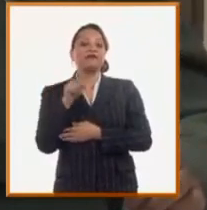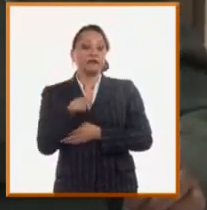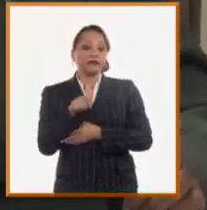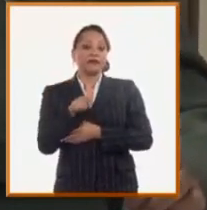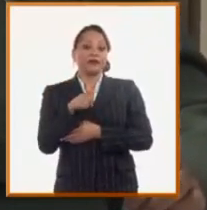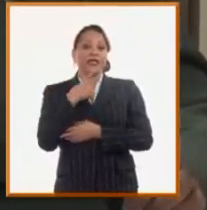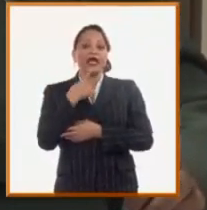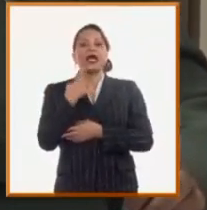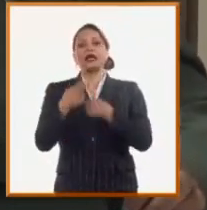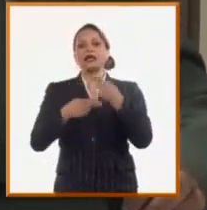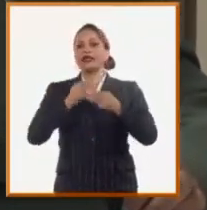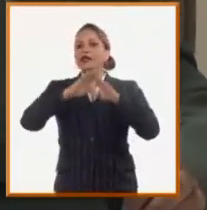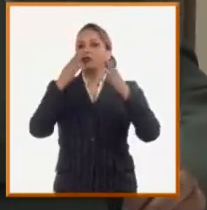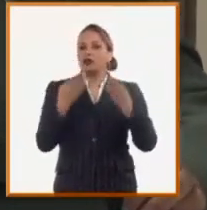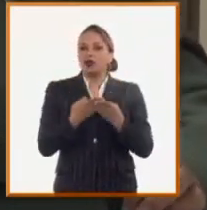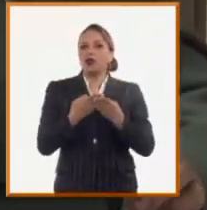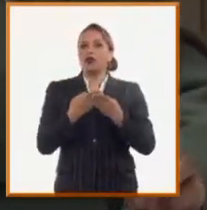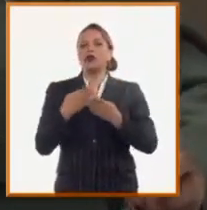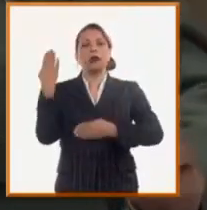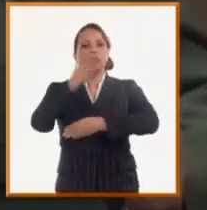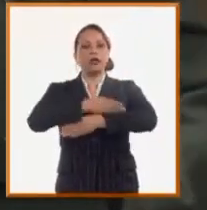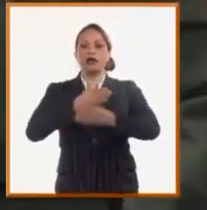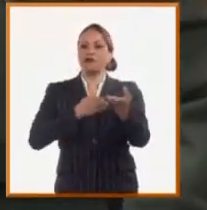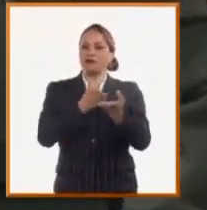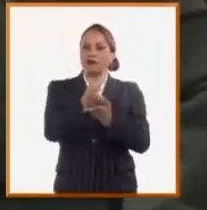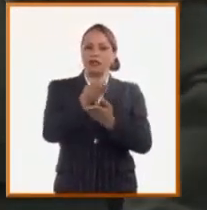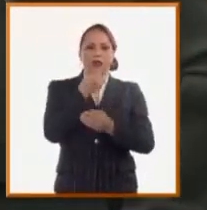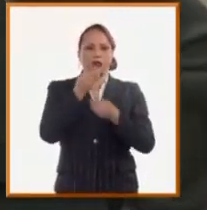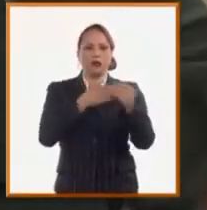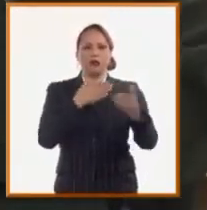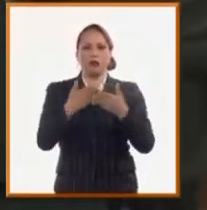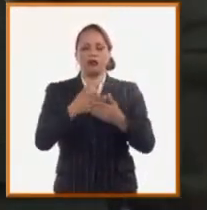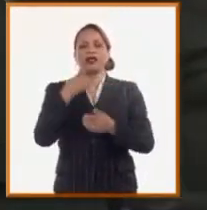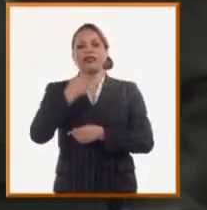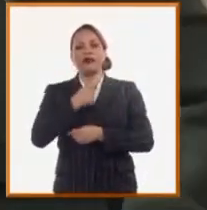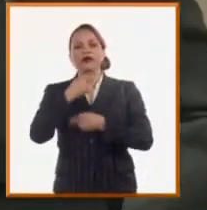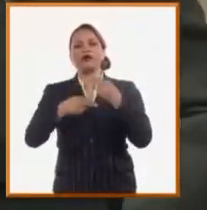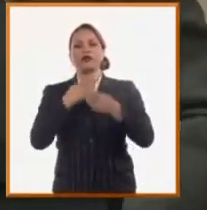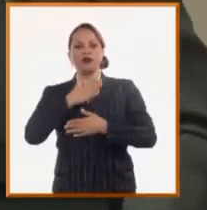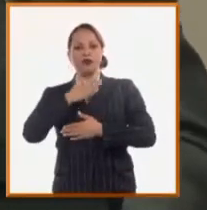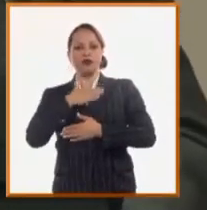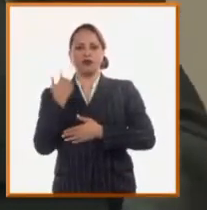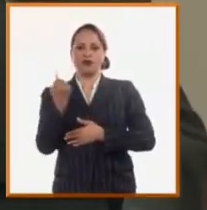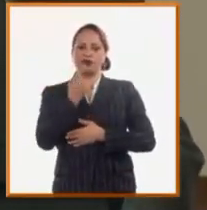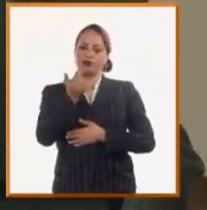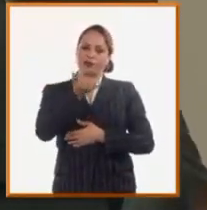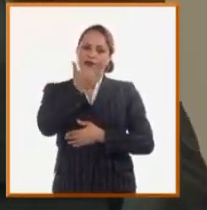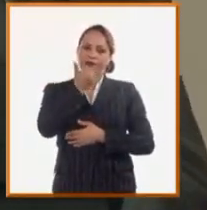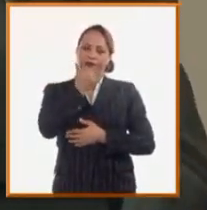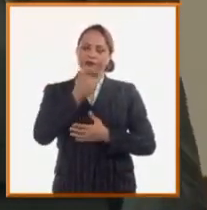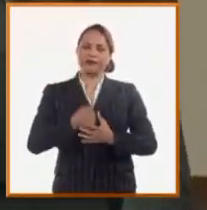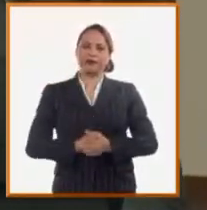Entonces, hacer todas las cosas sin poder eliminar la causa fundamental que nos afecta.